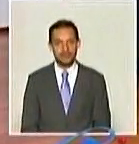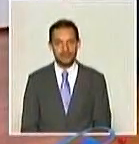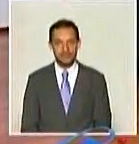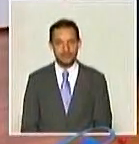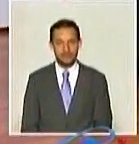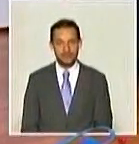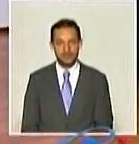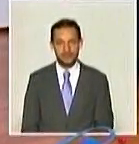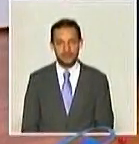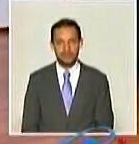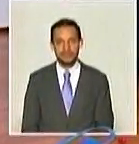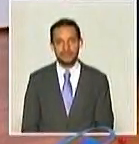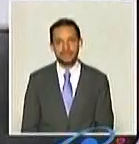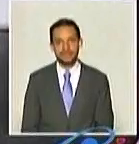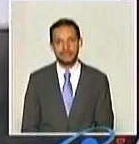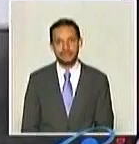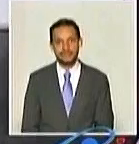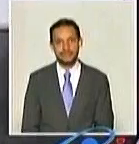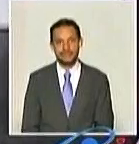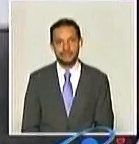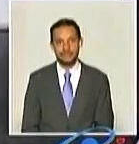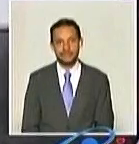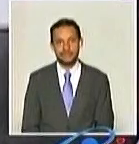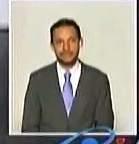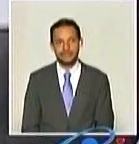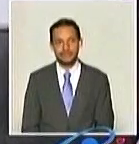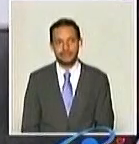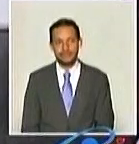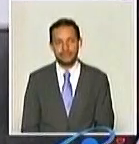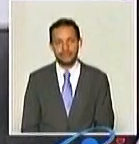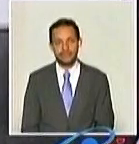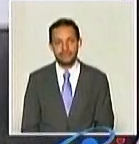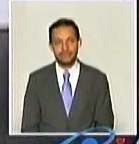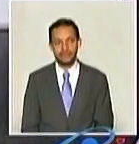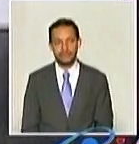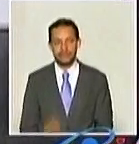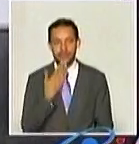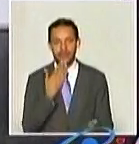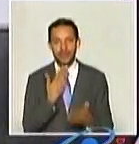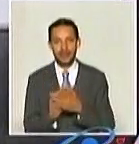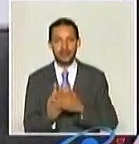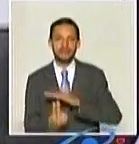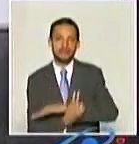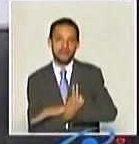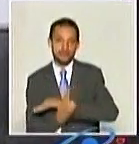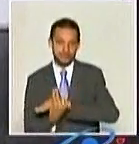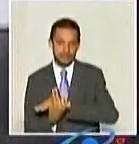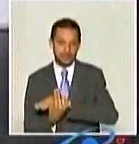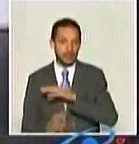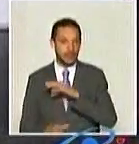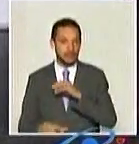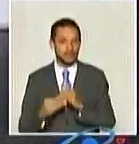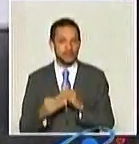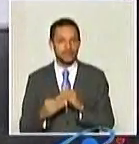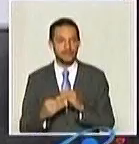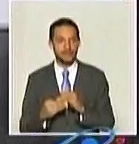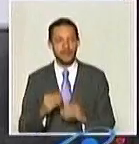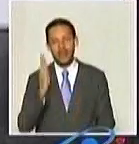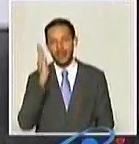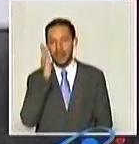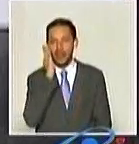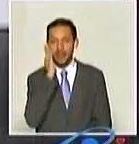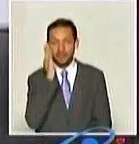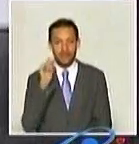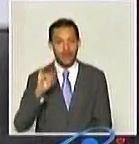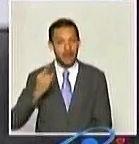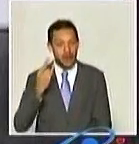Javier Rodríguez, al doctor Alonso Cárdenas, a todos ustedes por esta sintonía. Ustedes pueden tener sus teléfonos de